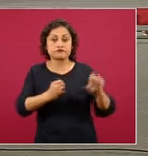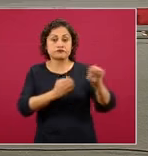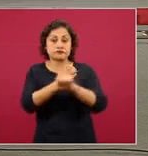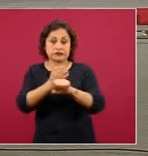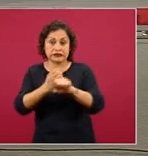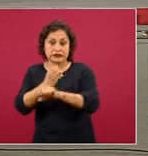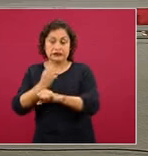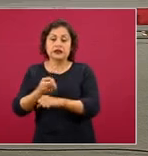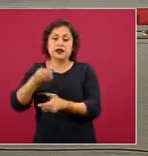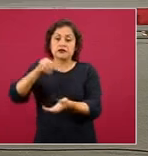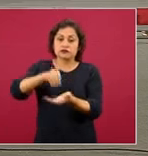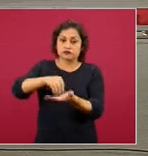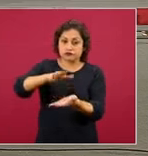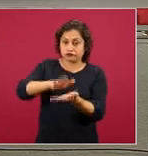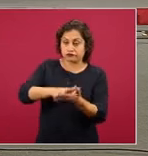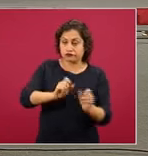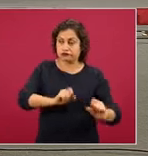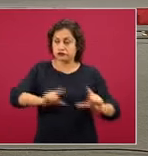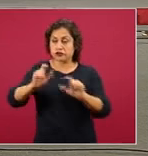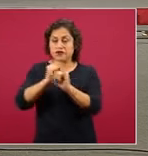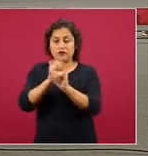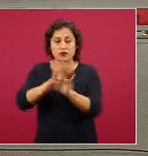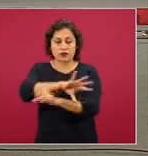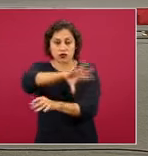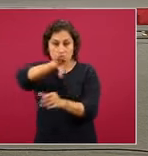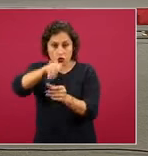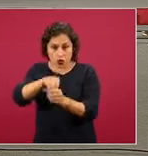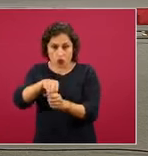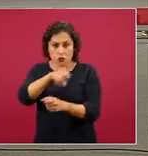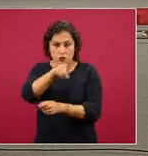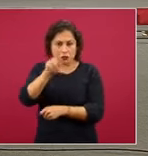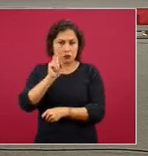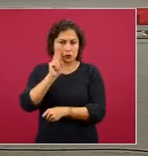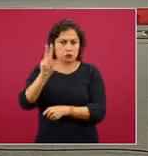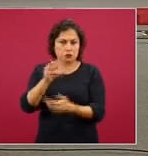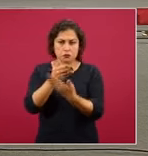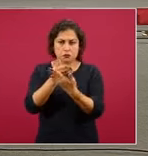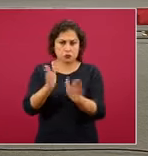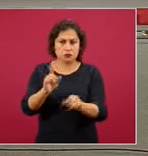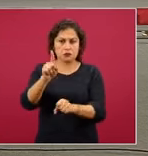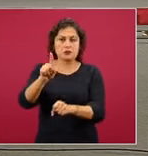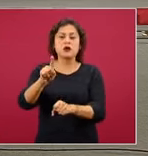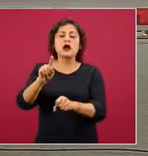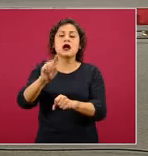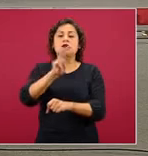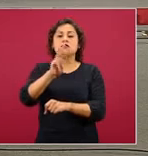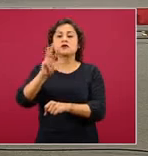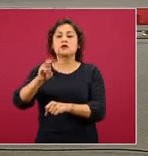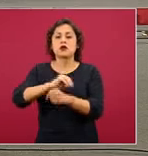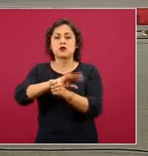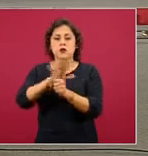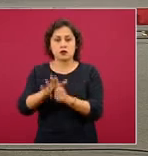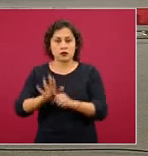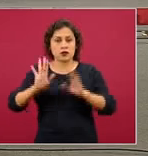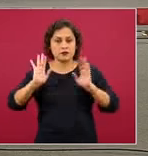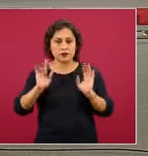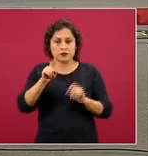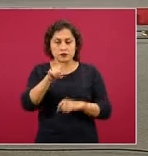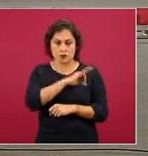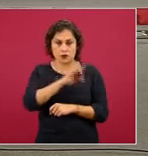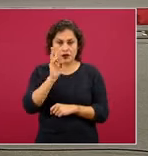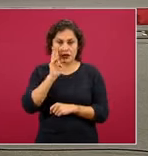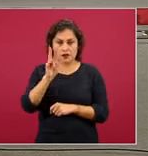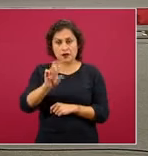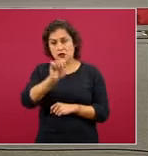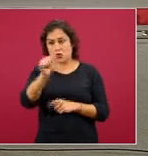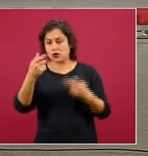boletín está público, lo pueden ver en la página de coronavirus y también pueden, para las personas que